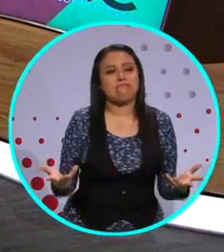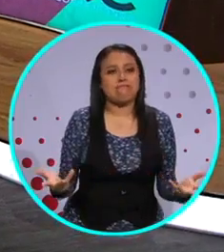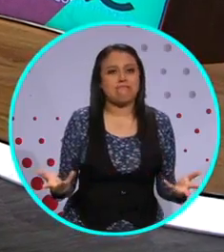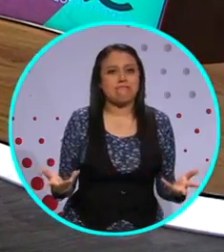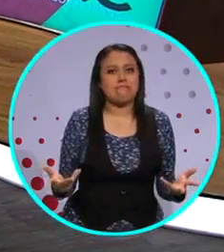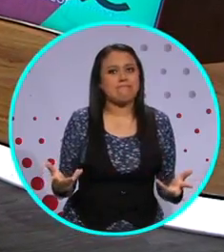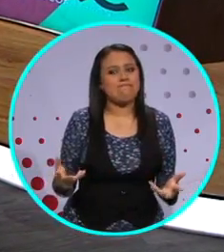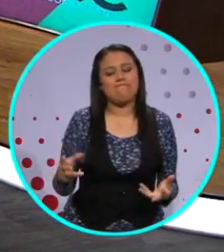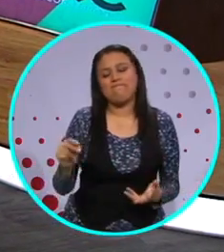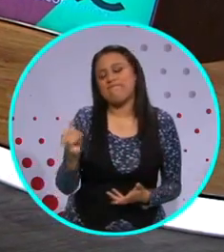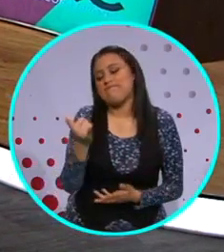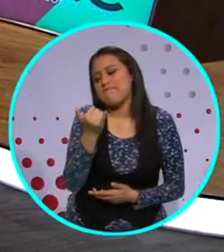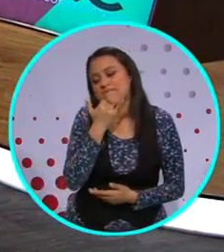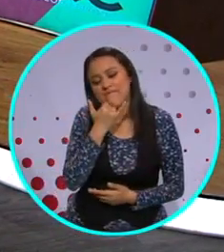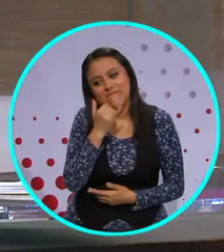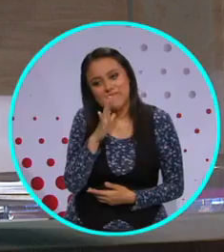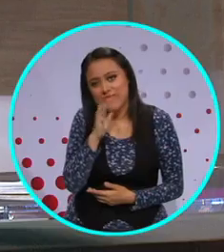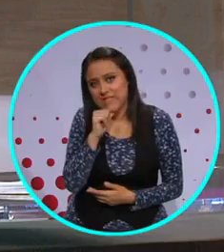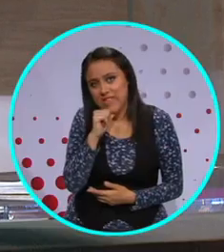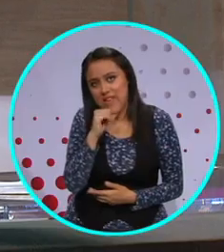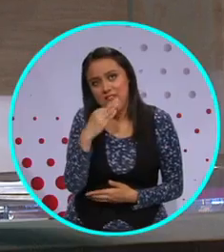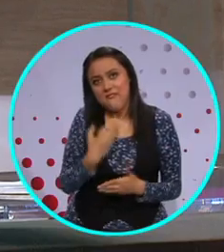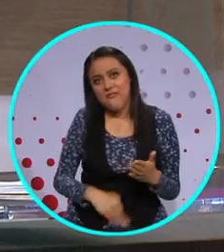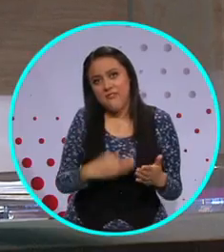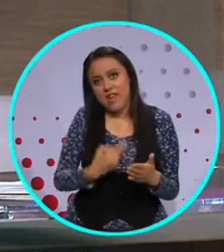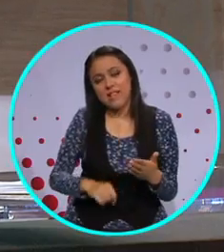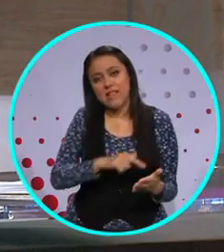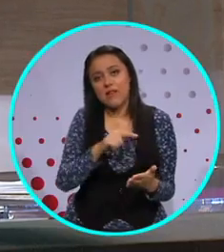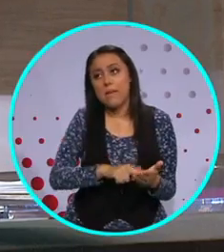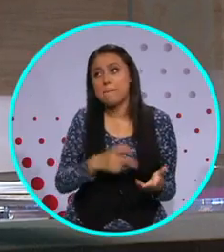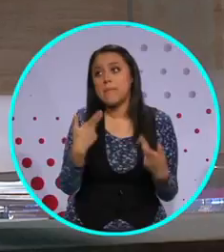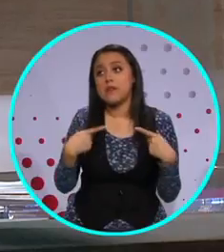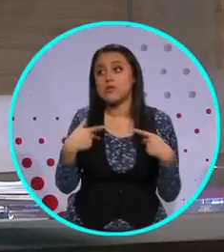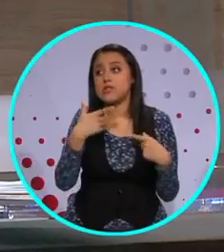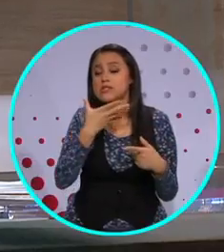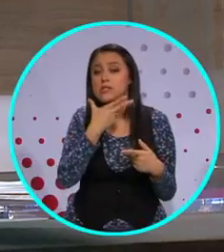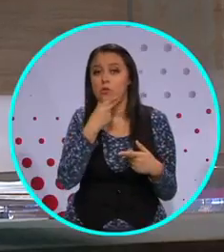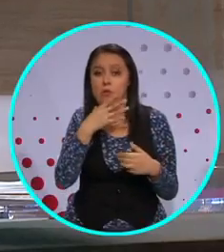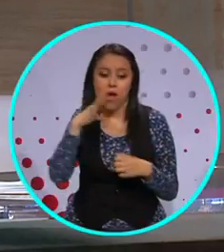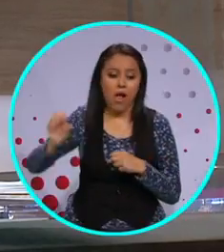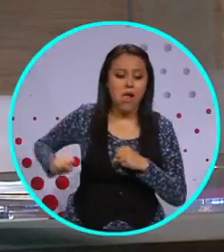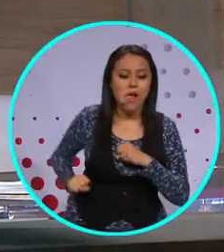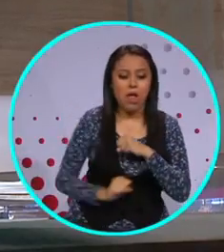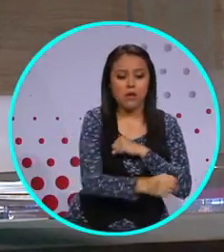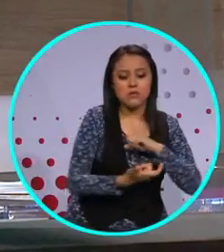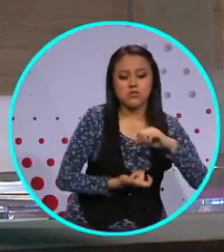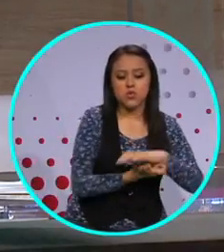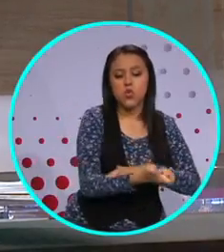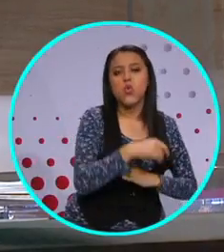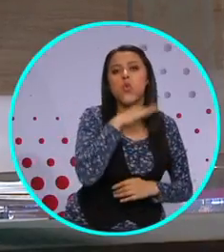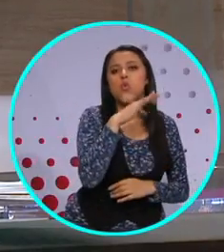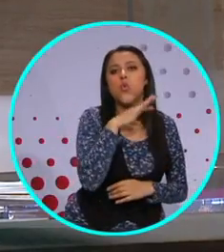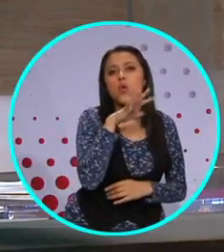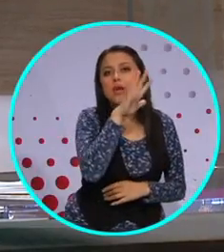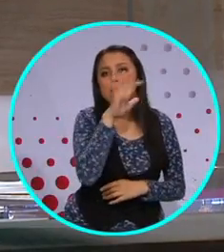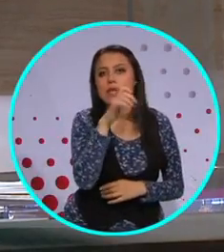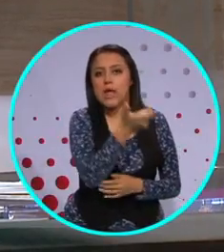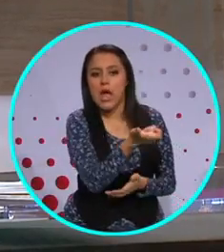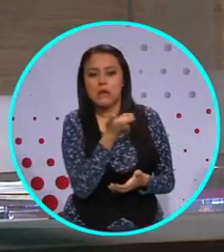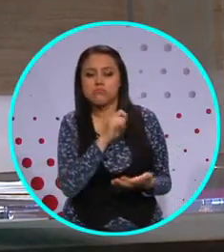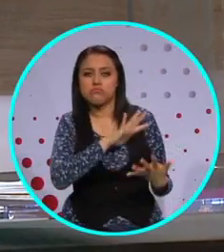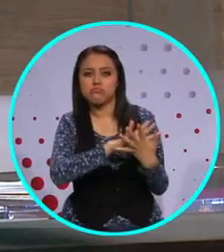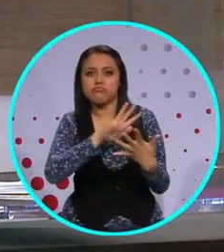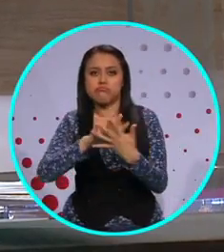no va a haber suficientes cerraduras para ponerles en las puertas a todos que tienes que encerrar y guardando de a 500 por